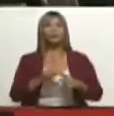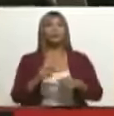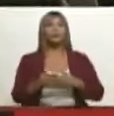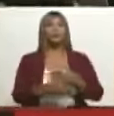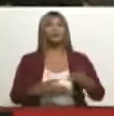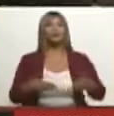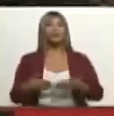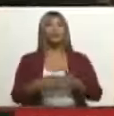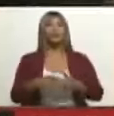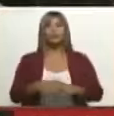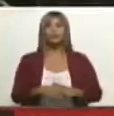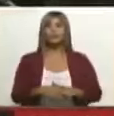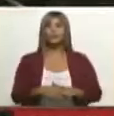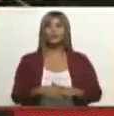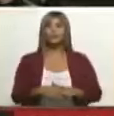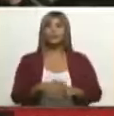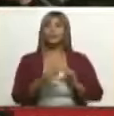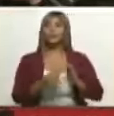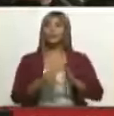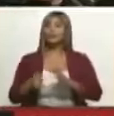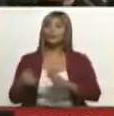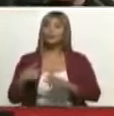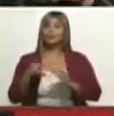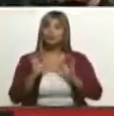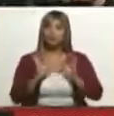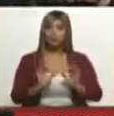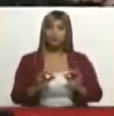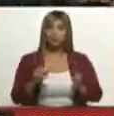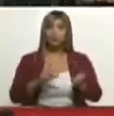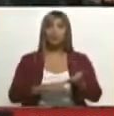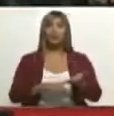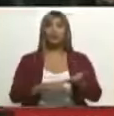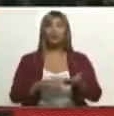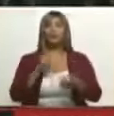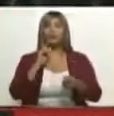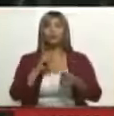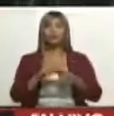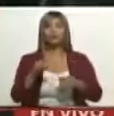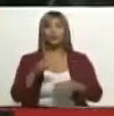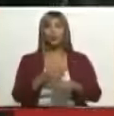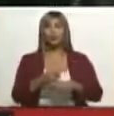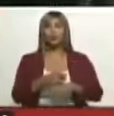cooperación entre los poderes para la garantía de los fines esenciales del Estado.